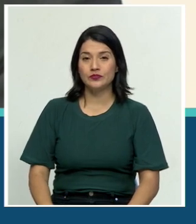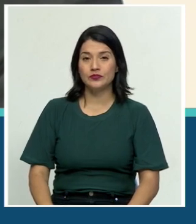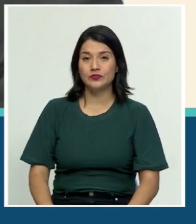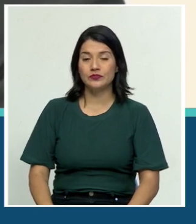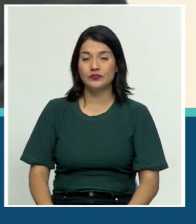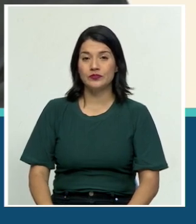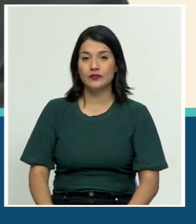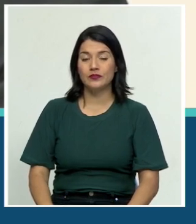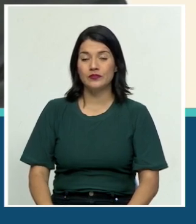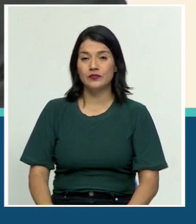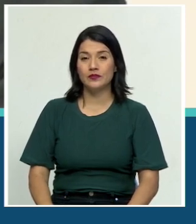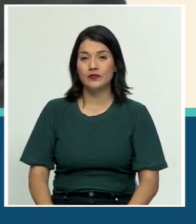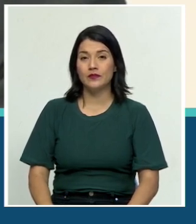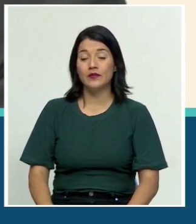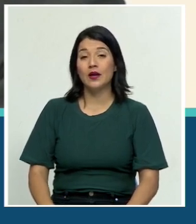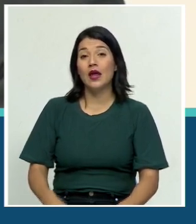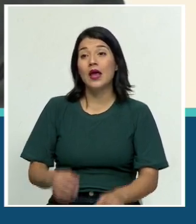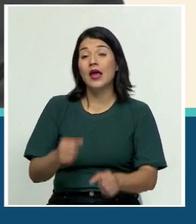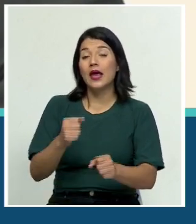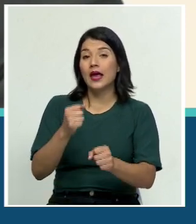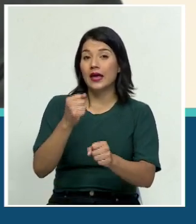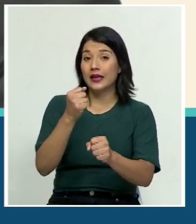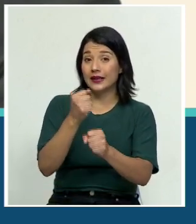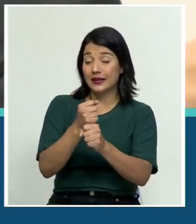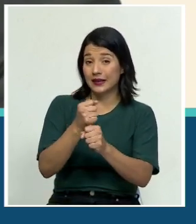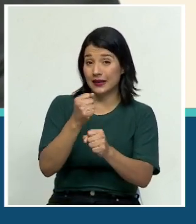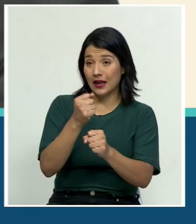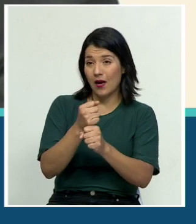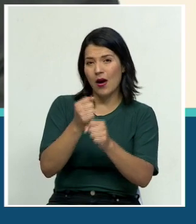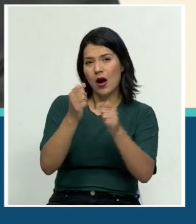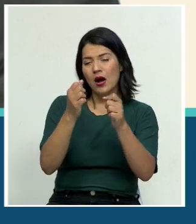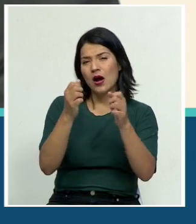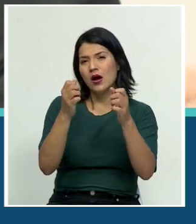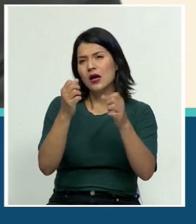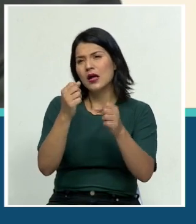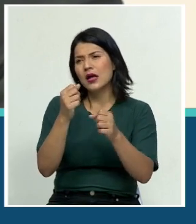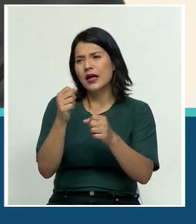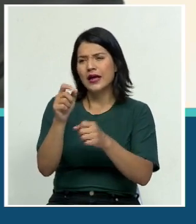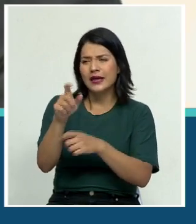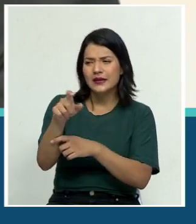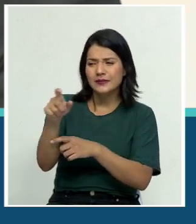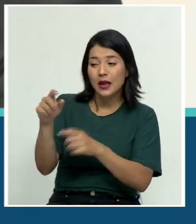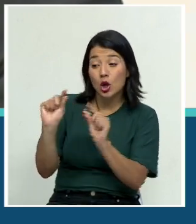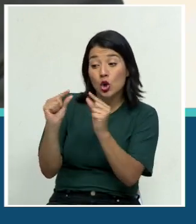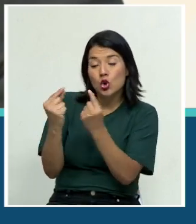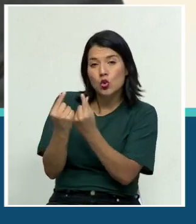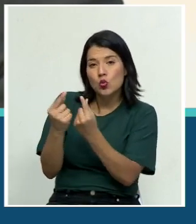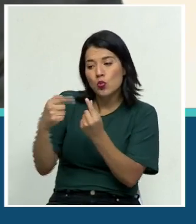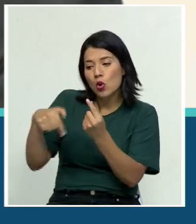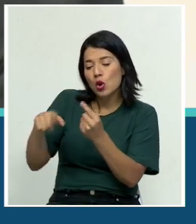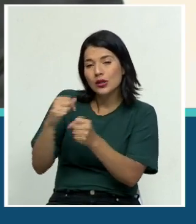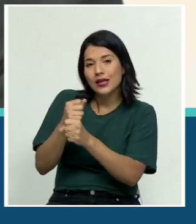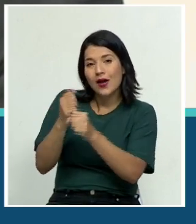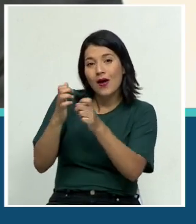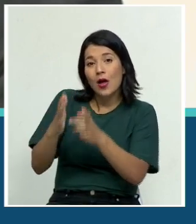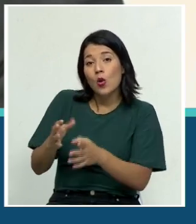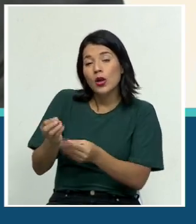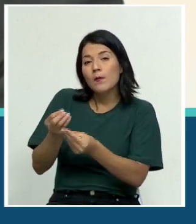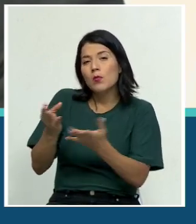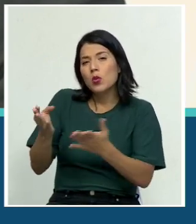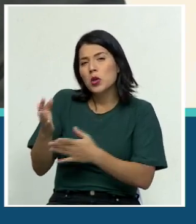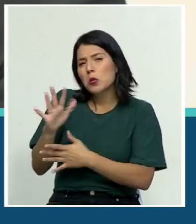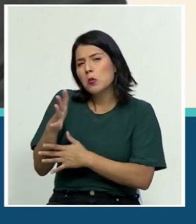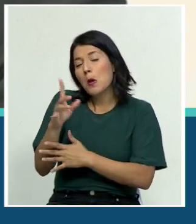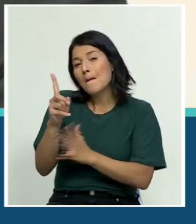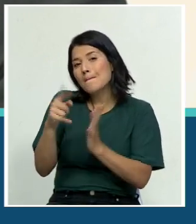El estrato de empleos públicos, ¿verdad?, que se ha dicho que es alrededor de 1.300 casos, ese es un tratamiento diferente que se le va a dar, puesto que